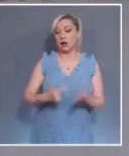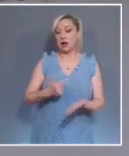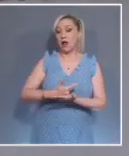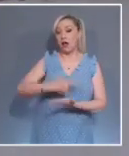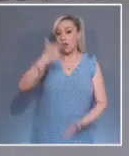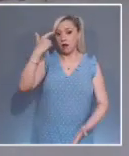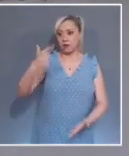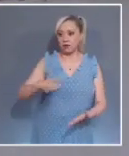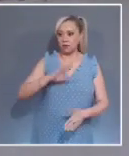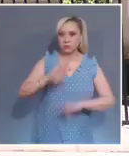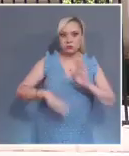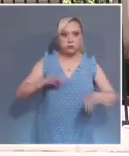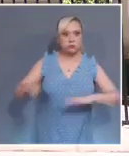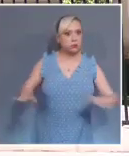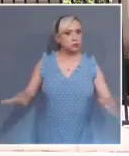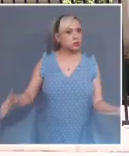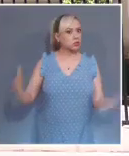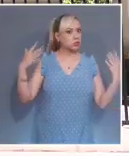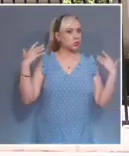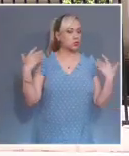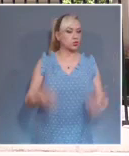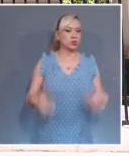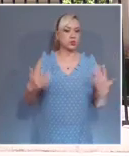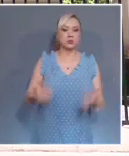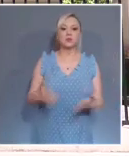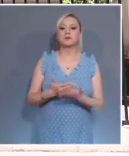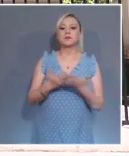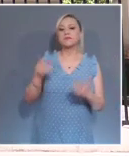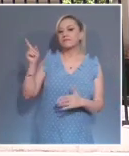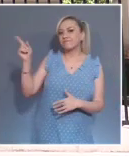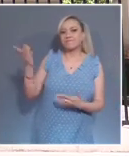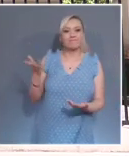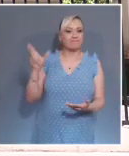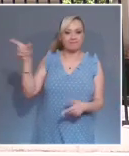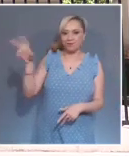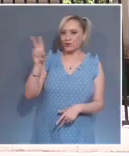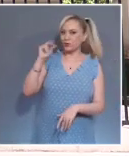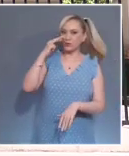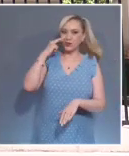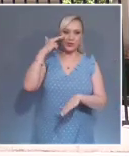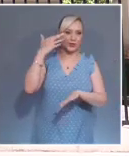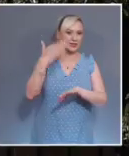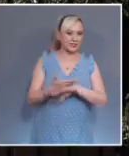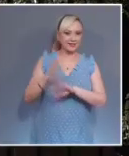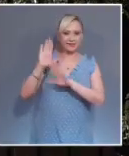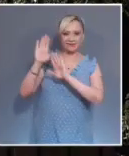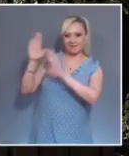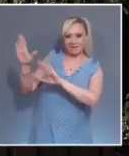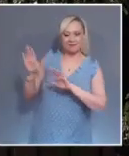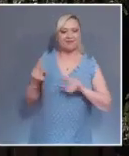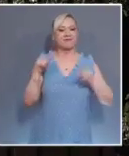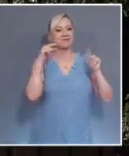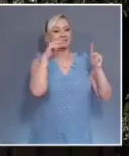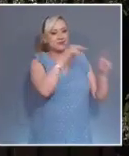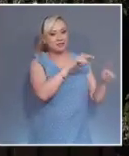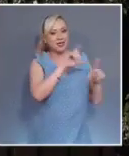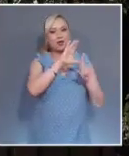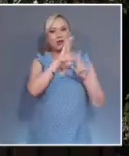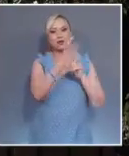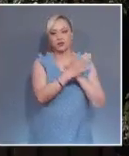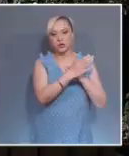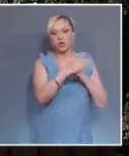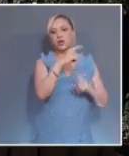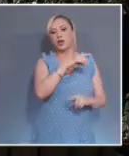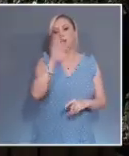con la resolución, el INAI rebasó sus competencias, pues es facultad de la propia comisión determinar si la solicitud